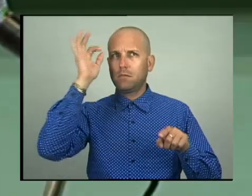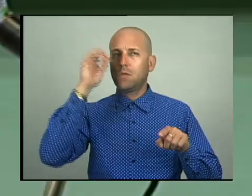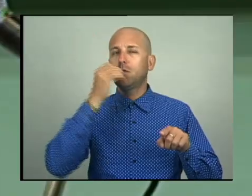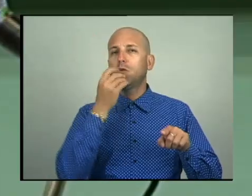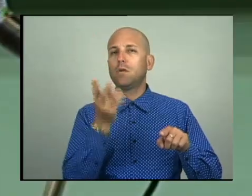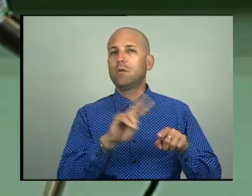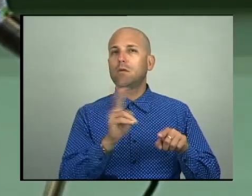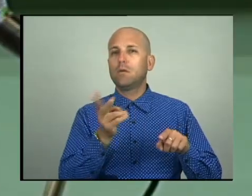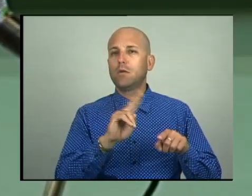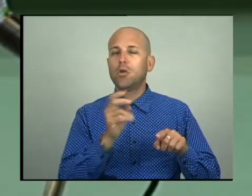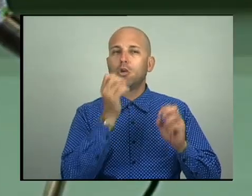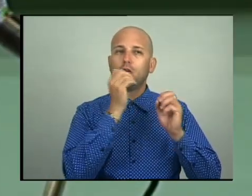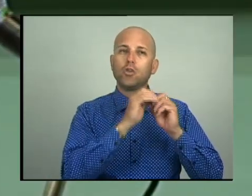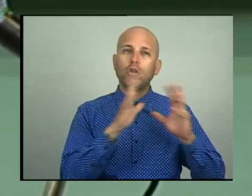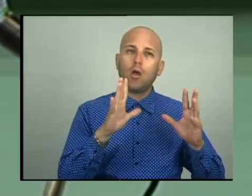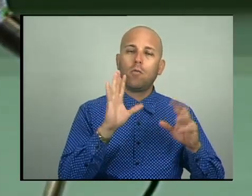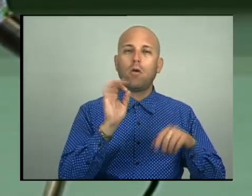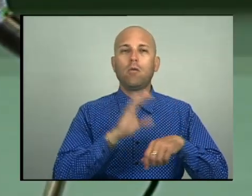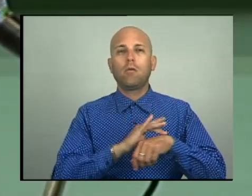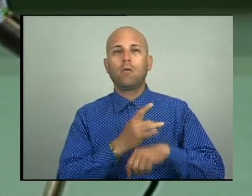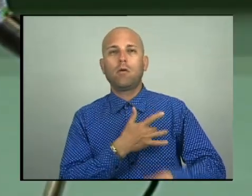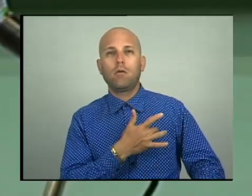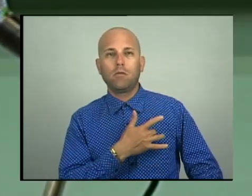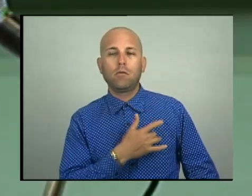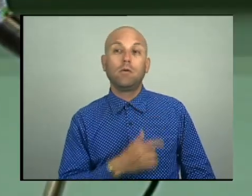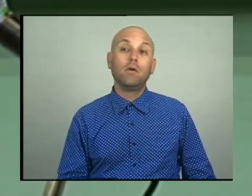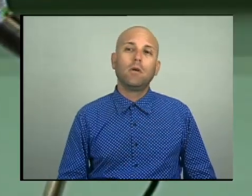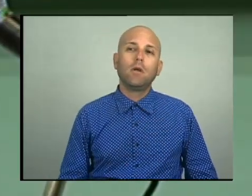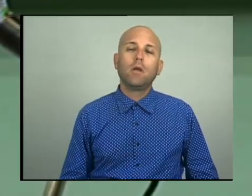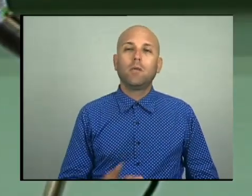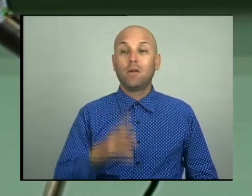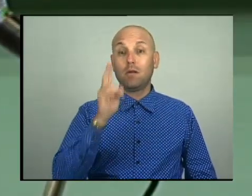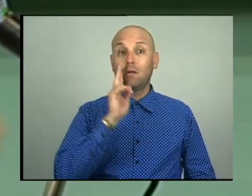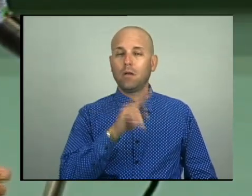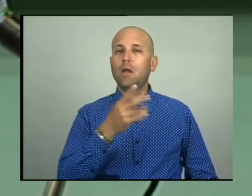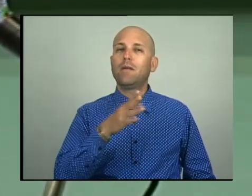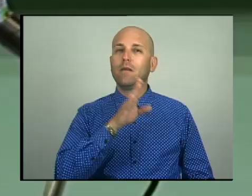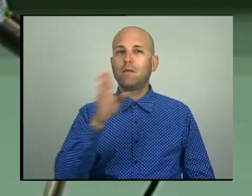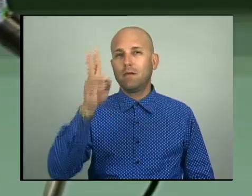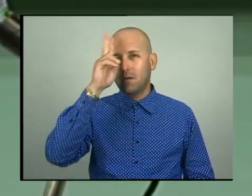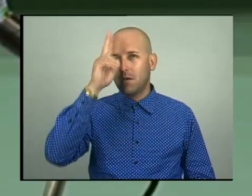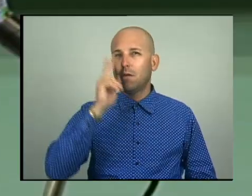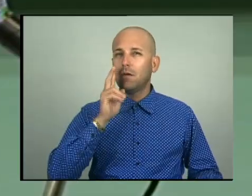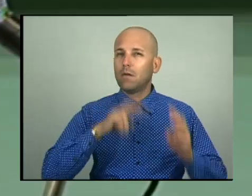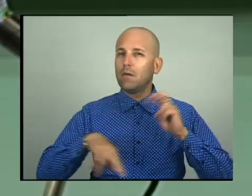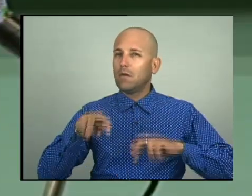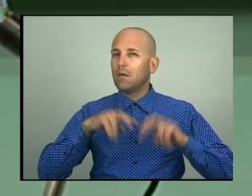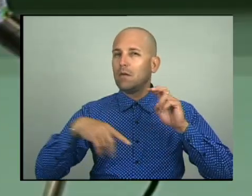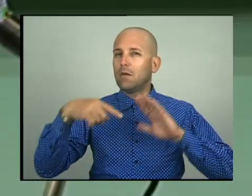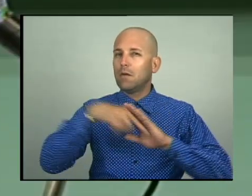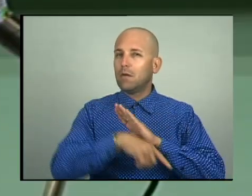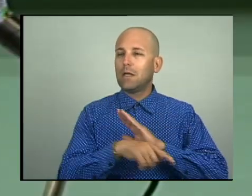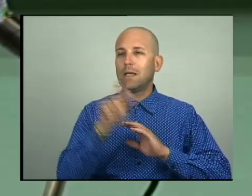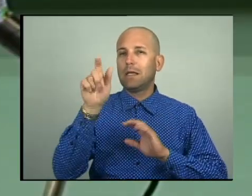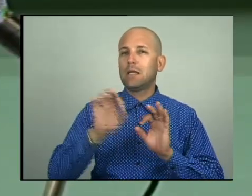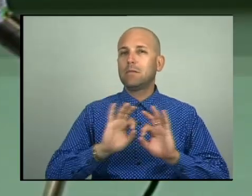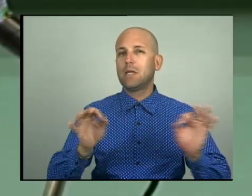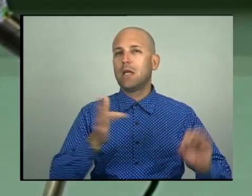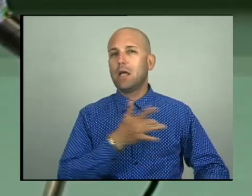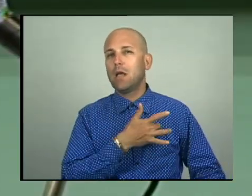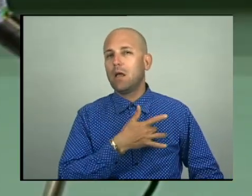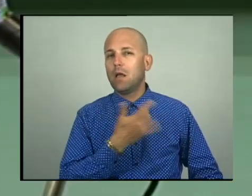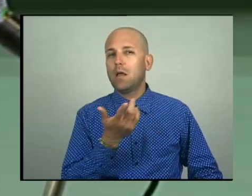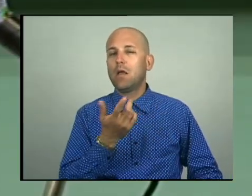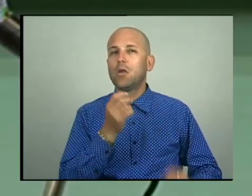no es necesariamente tener una cardiopatía, pero ante la ocultación de un soplo siempre se pide la valoración de un especialista para definir